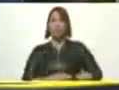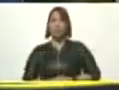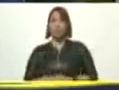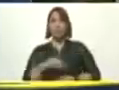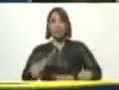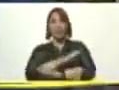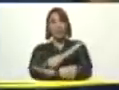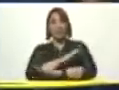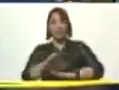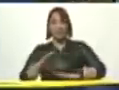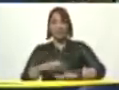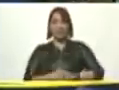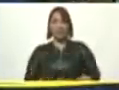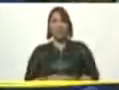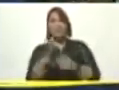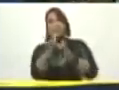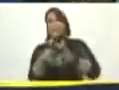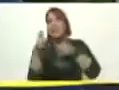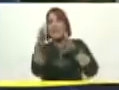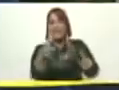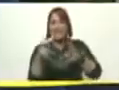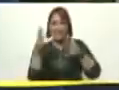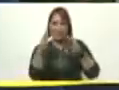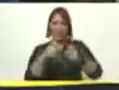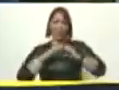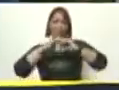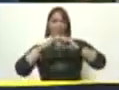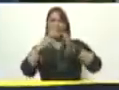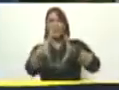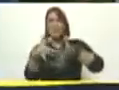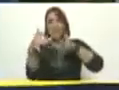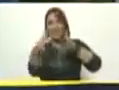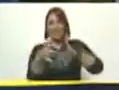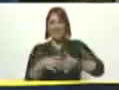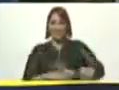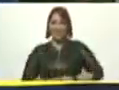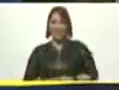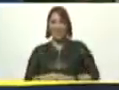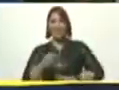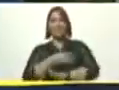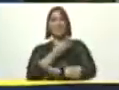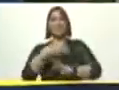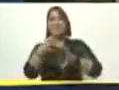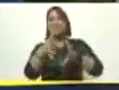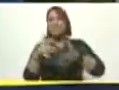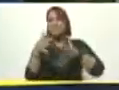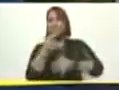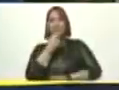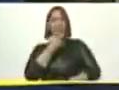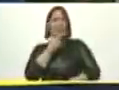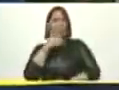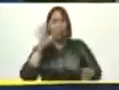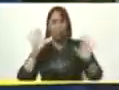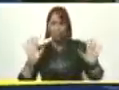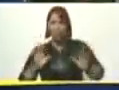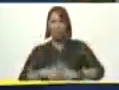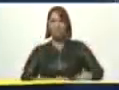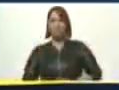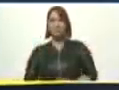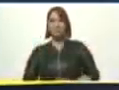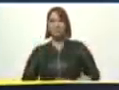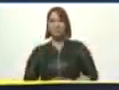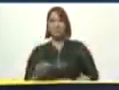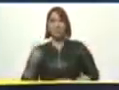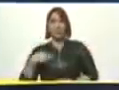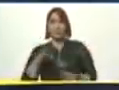cantante llanero de corazón llanero la música llanera es hermosa la música llanera ahí